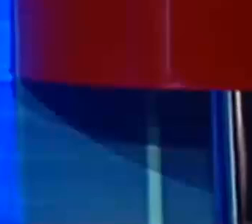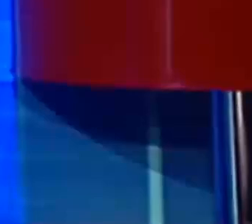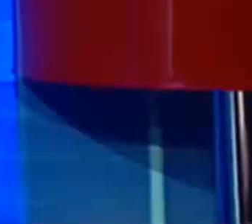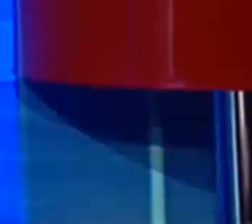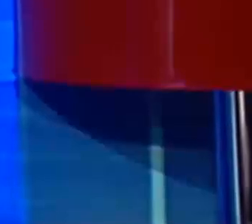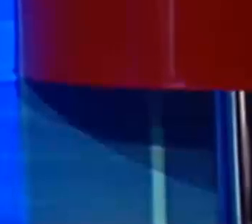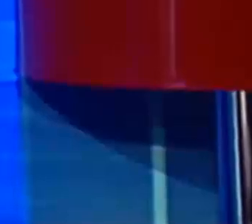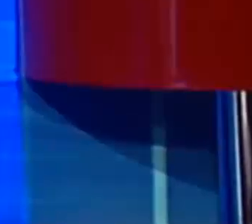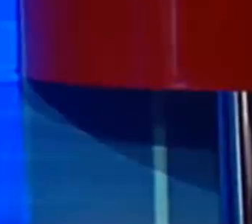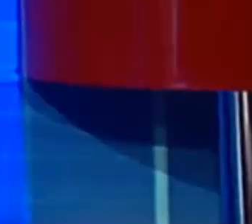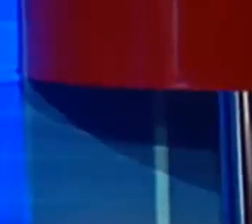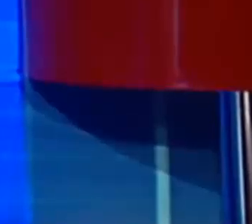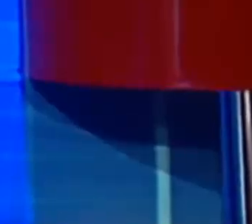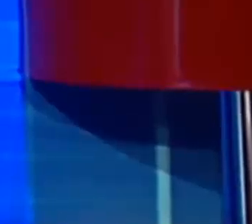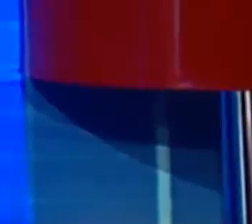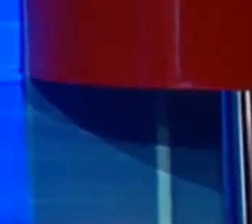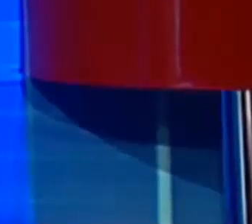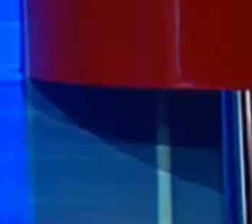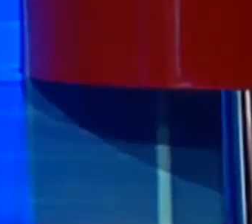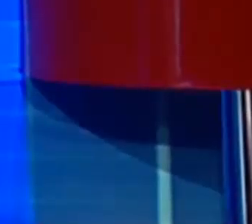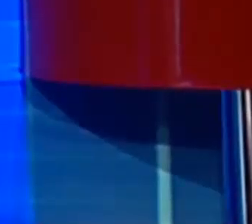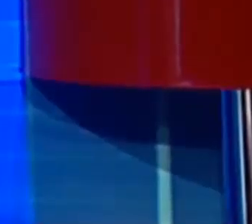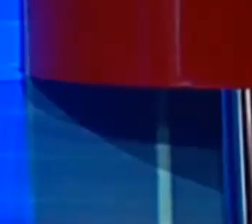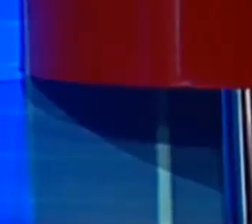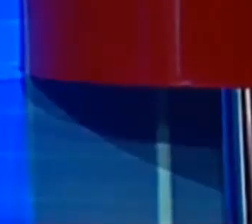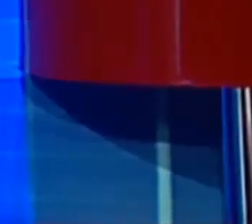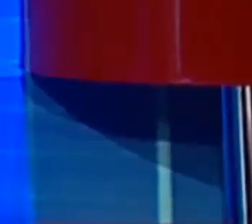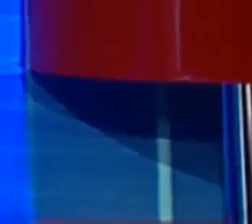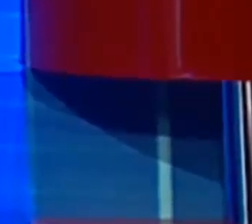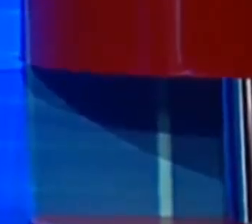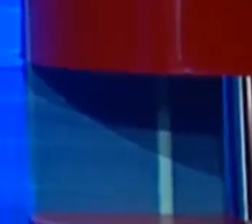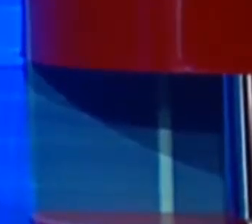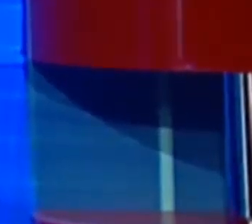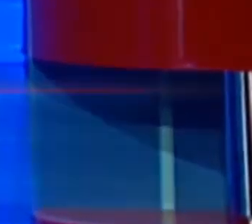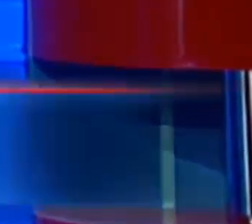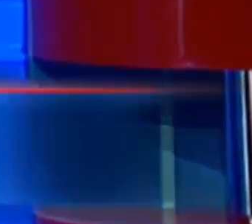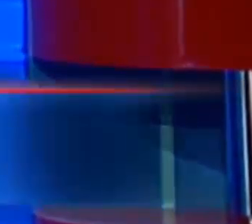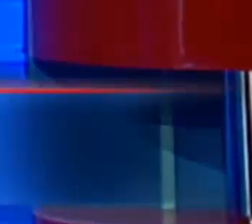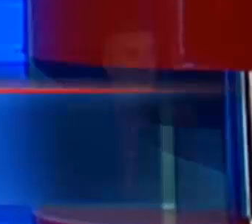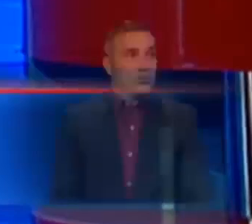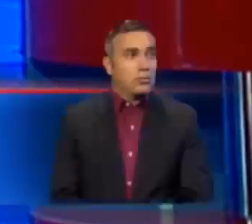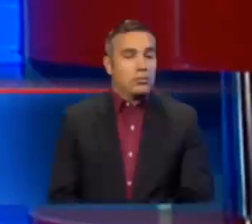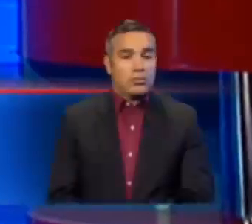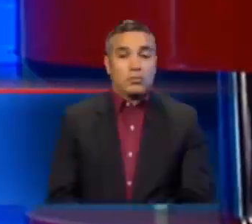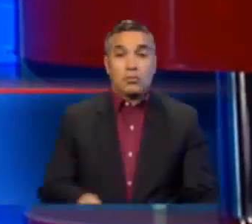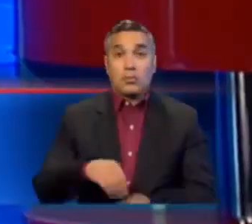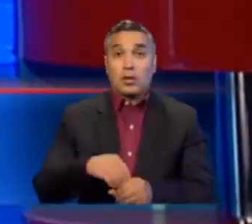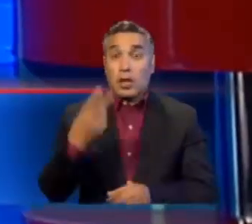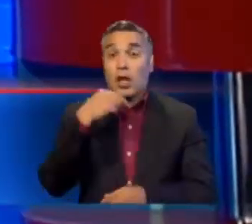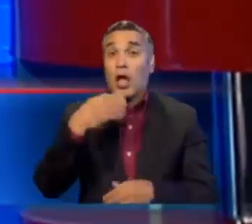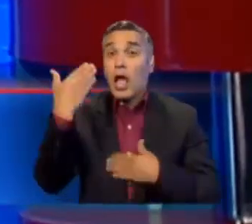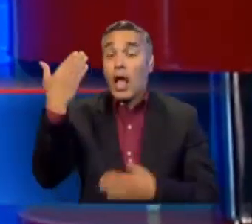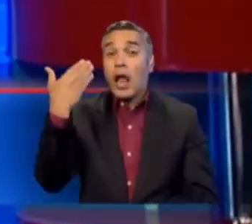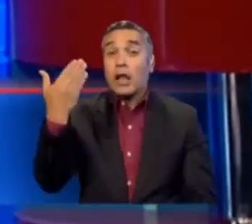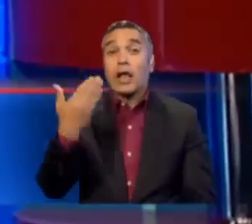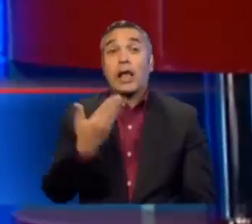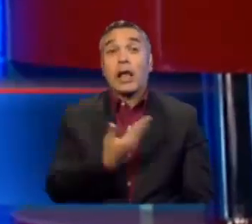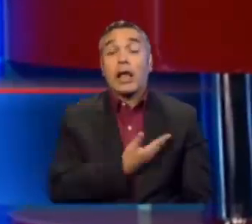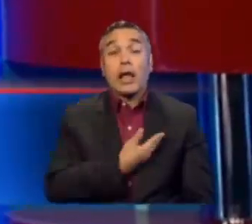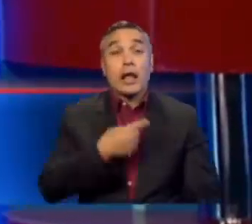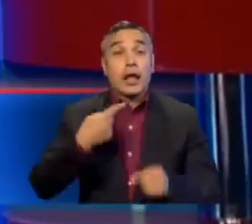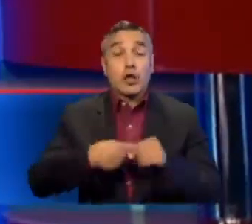continúan las revelaciones tras las conversaciones extraídas del celular del hijo del alcalde de Quito. Sebastián